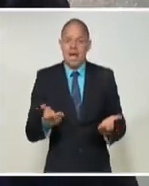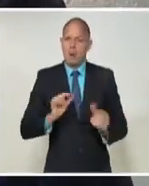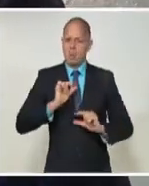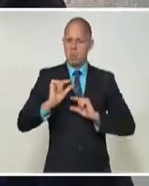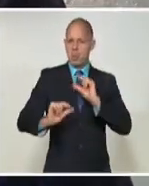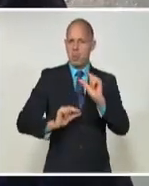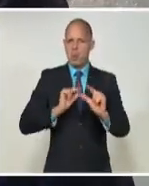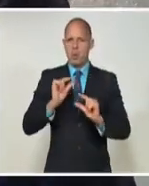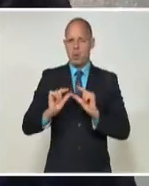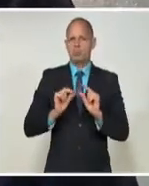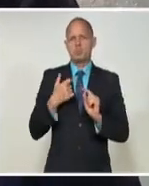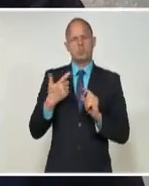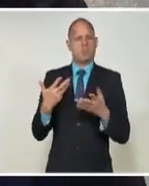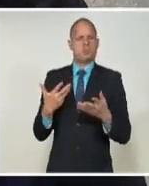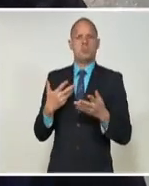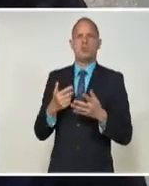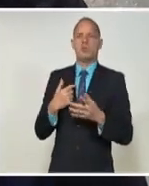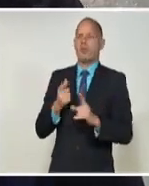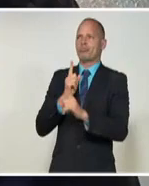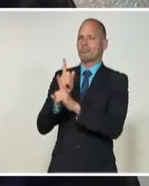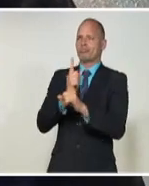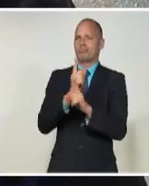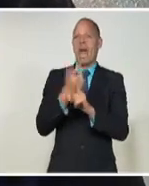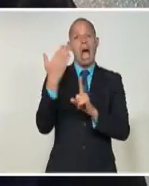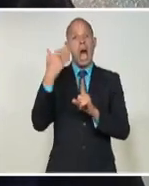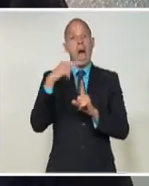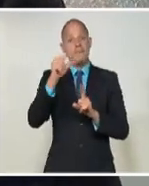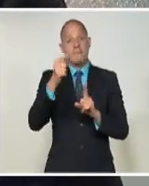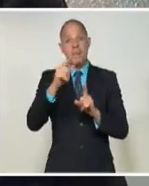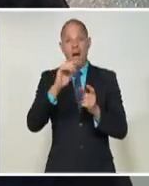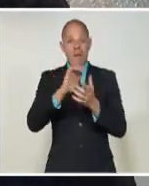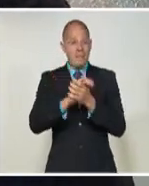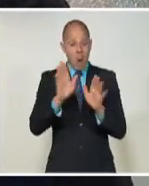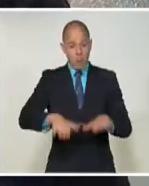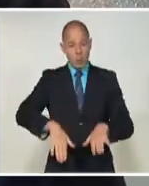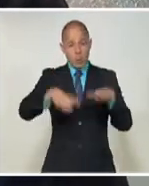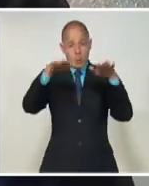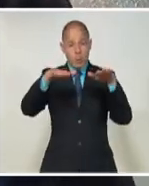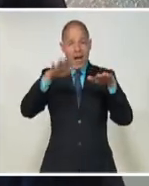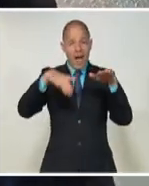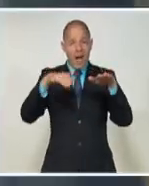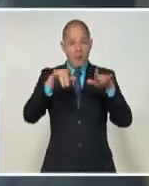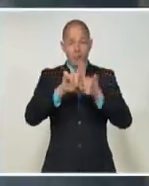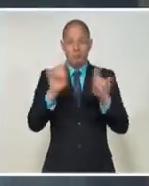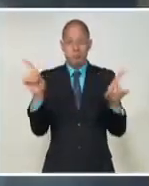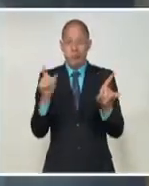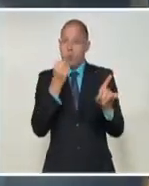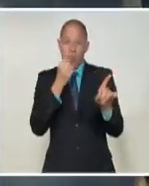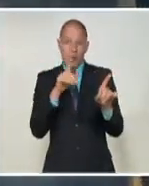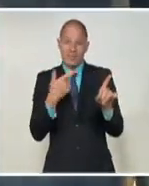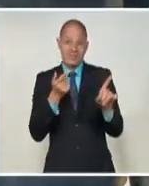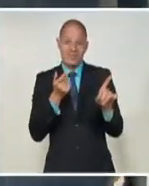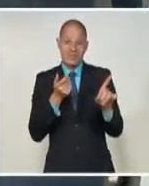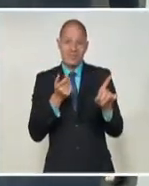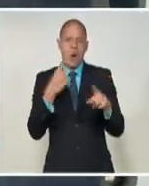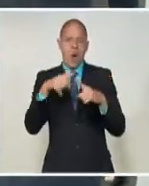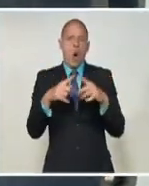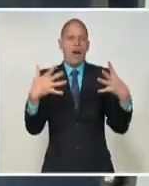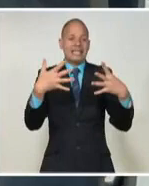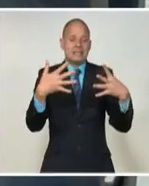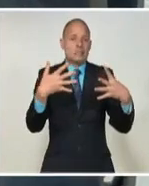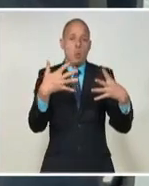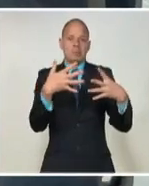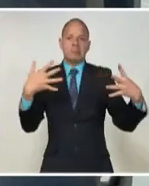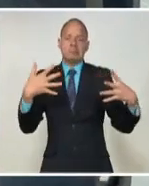te relacionas. Hay amigos tuyos de toda la vida con los cuales no puedes volver a tratar más o no puedes mantener una relación igual. No